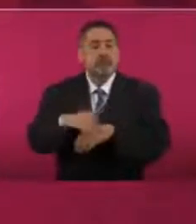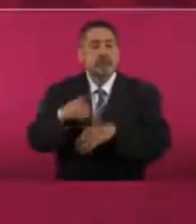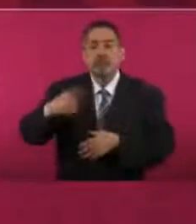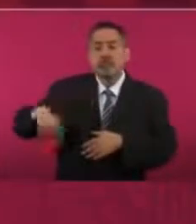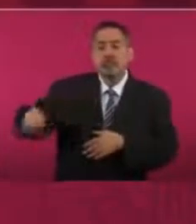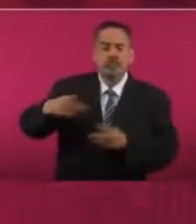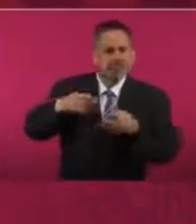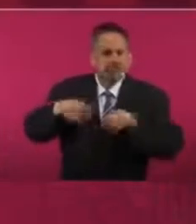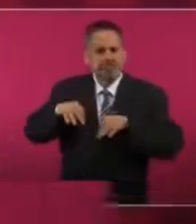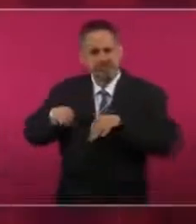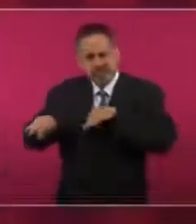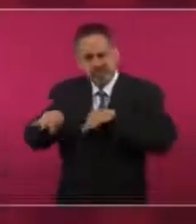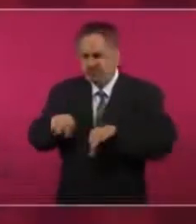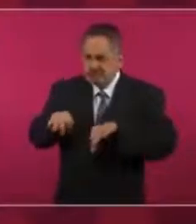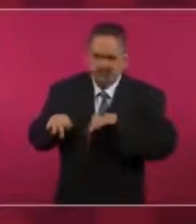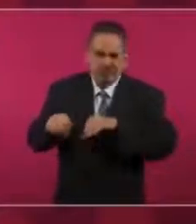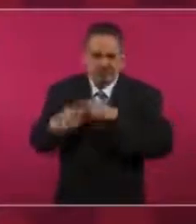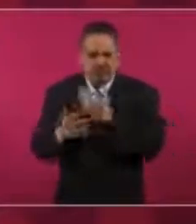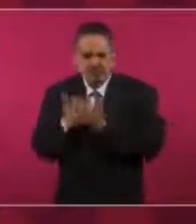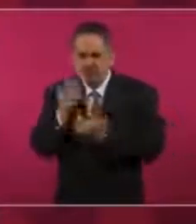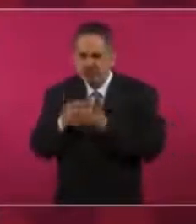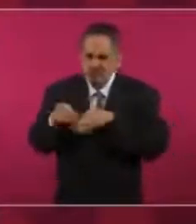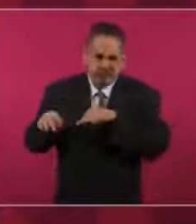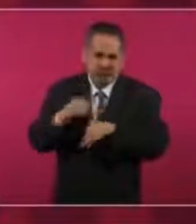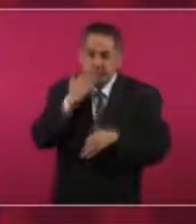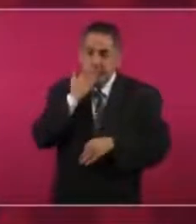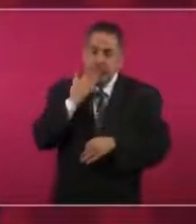trabajadores, por su entrega,